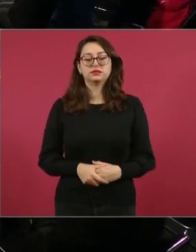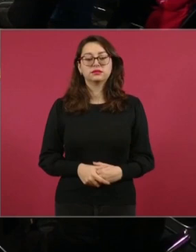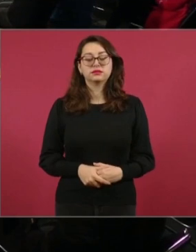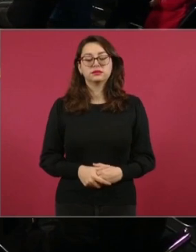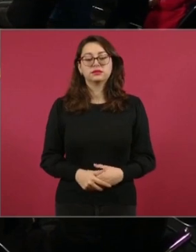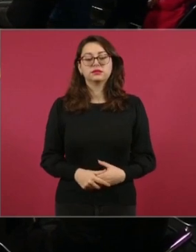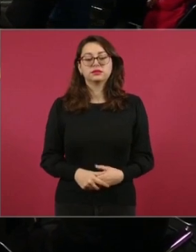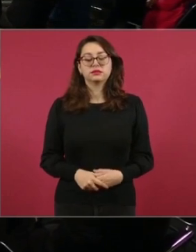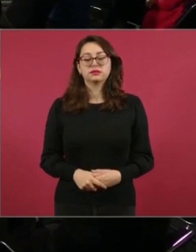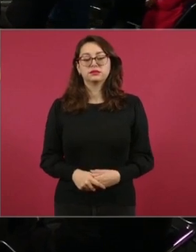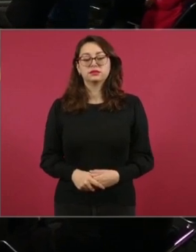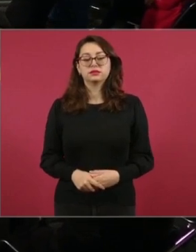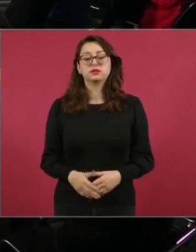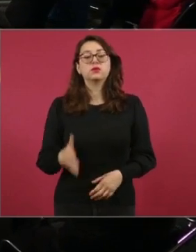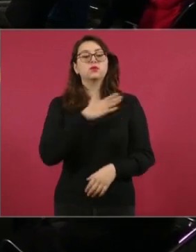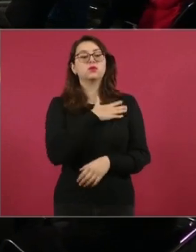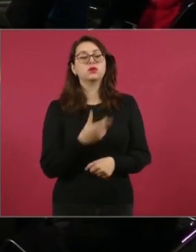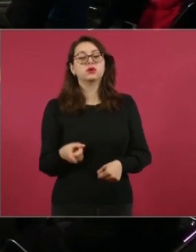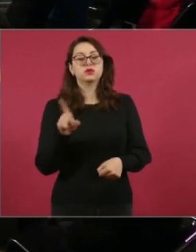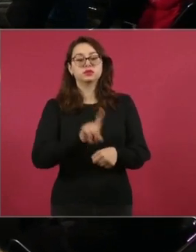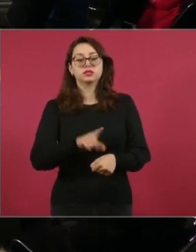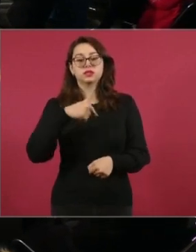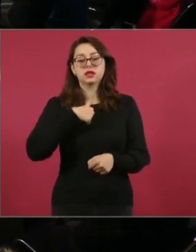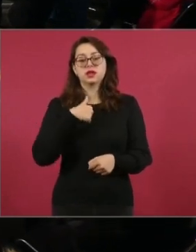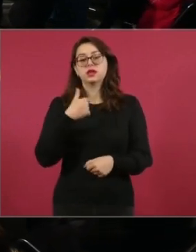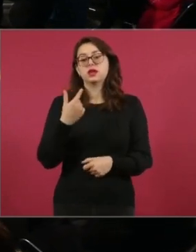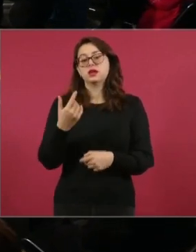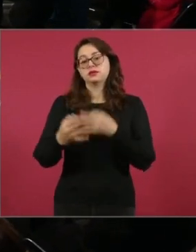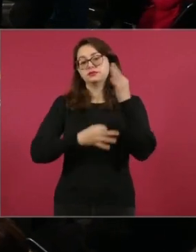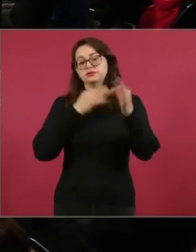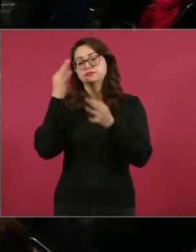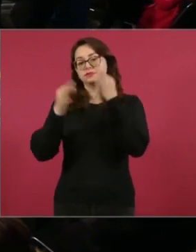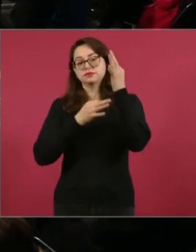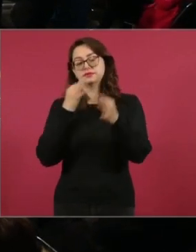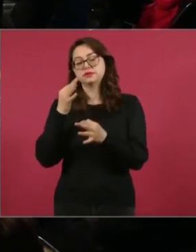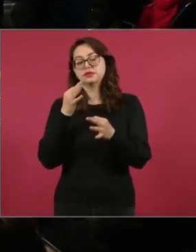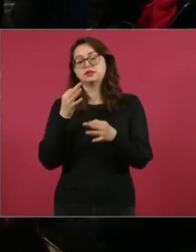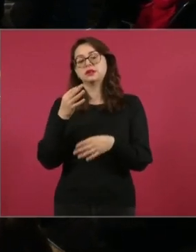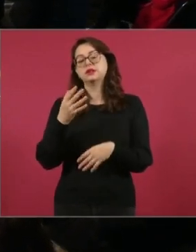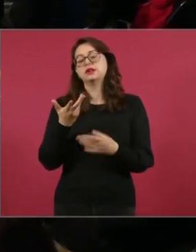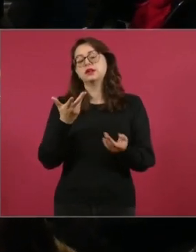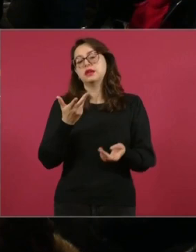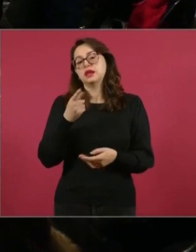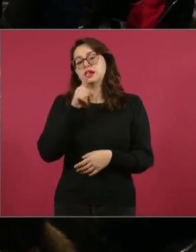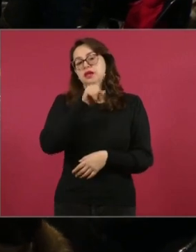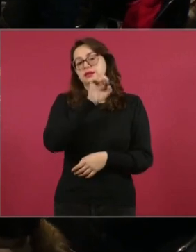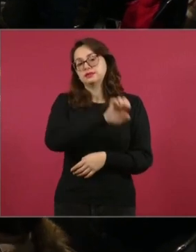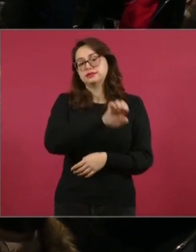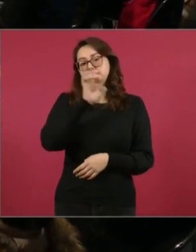Buenos días, Jorge Díaz de CNR, Canal 73, y Lánzate desde Ensenada, Baja California.